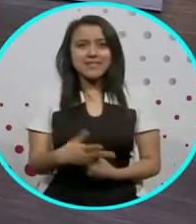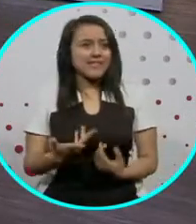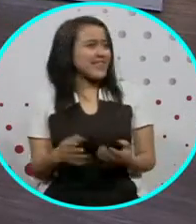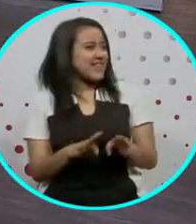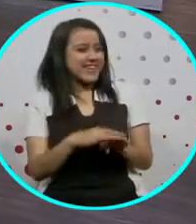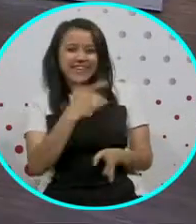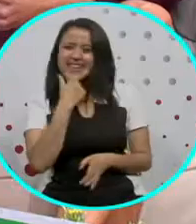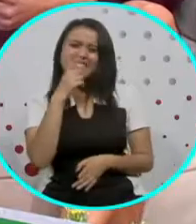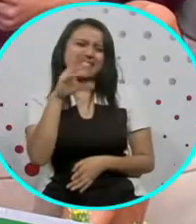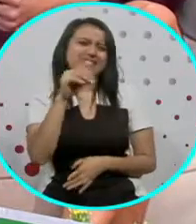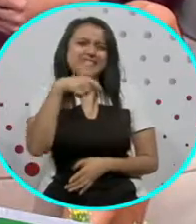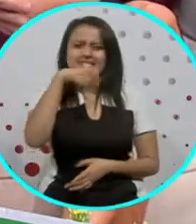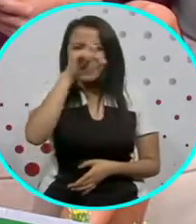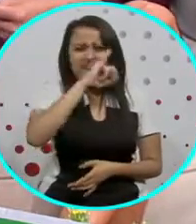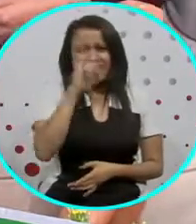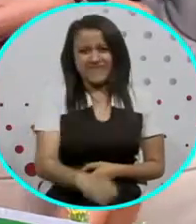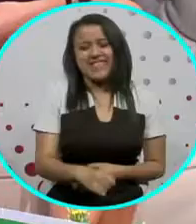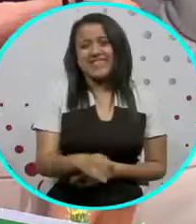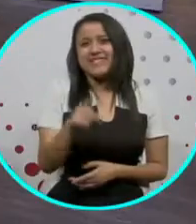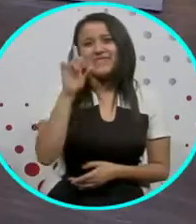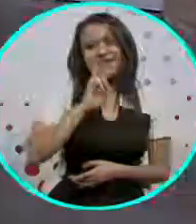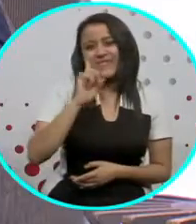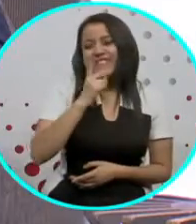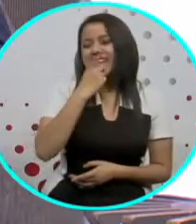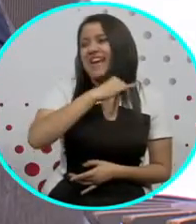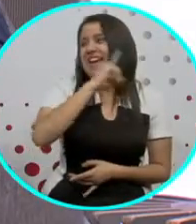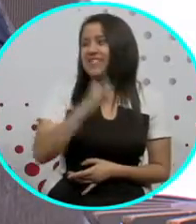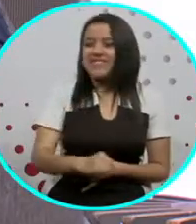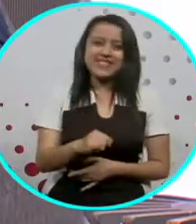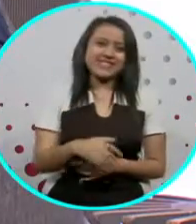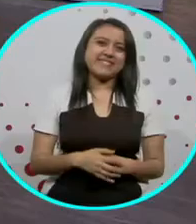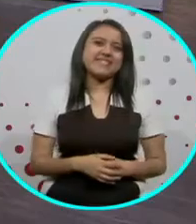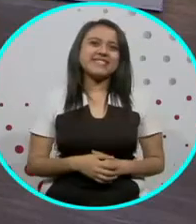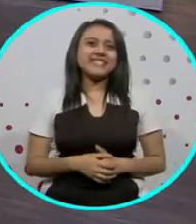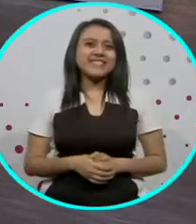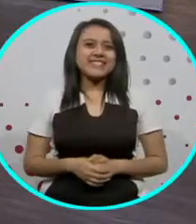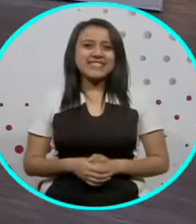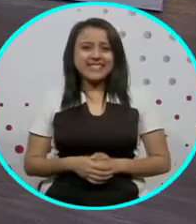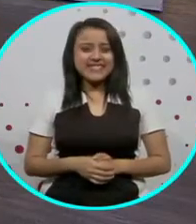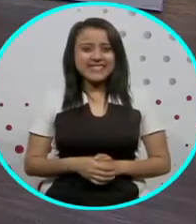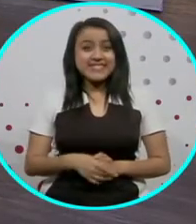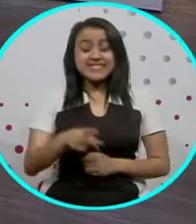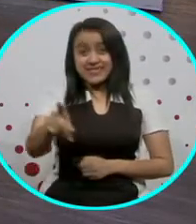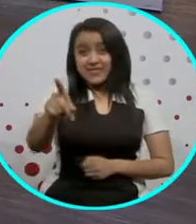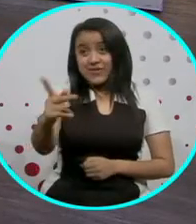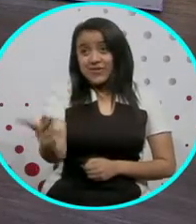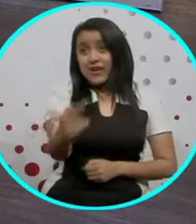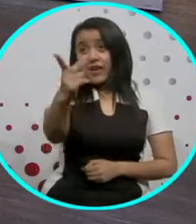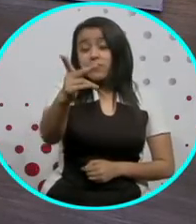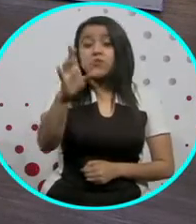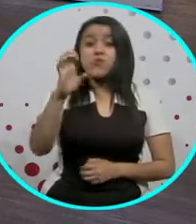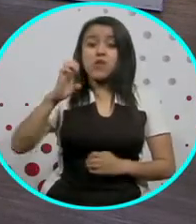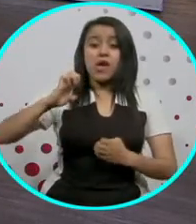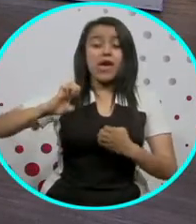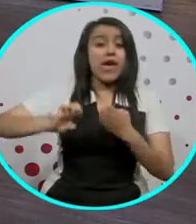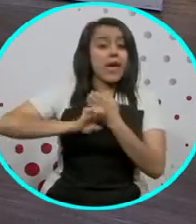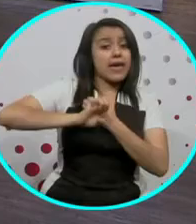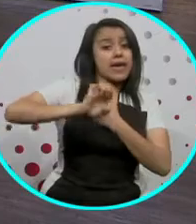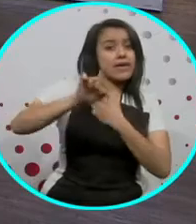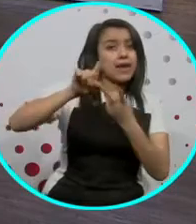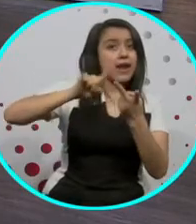tiene fama de la canija, ¿no? Exactamente. Sí, sí, es un deporte para ustedes. ¿Tú crees? ¿Y a usted alguna vez lo han engañado o